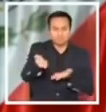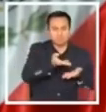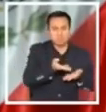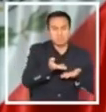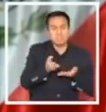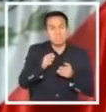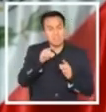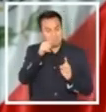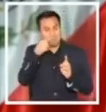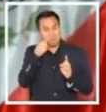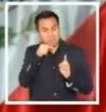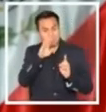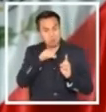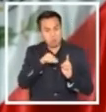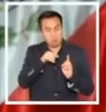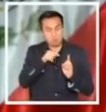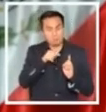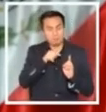mismo,